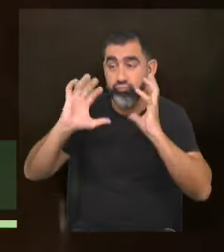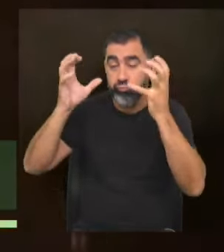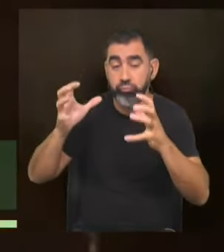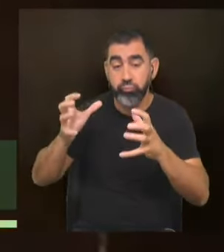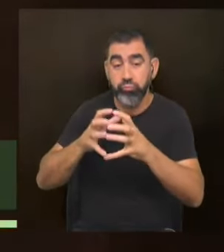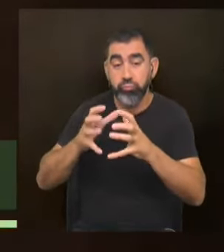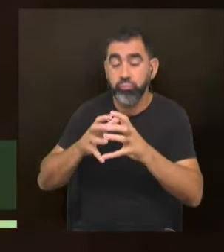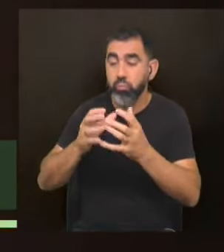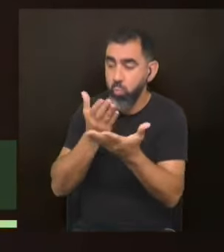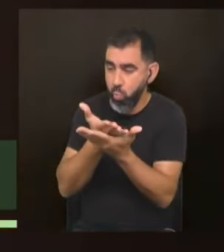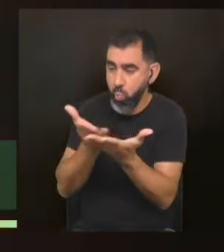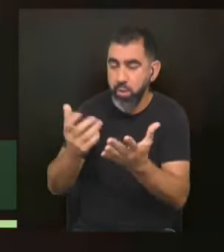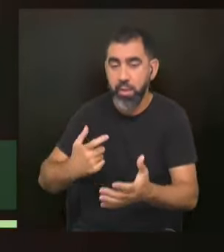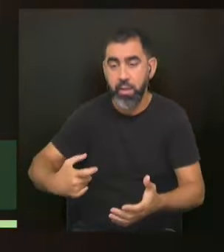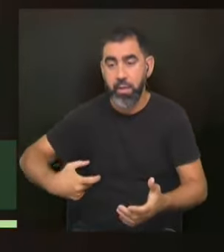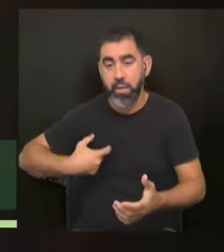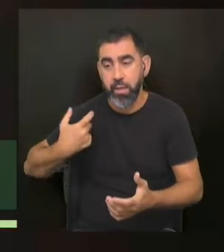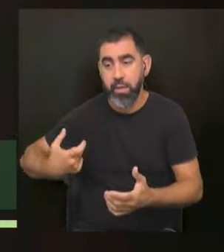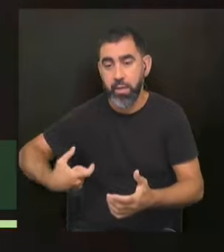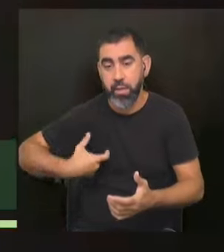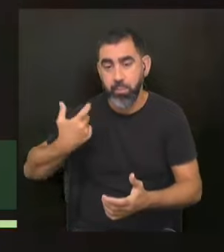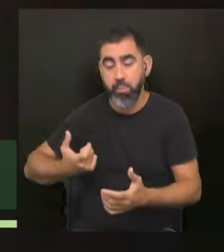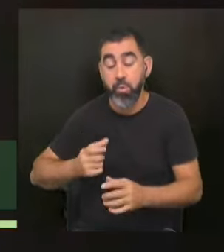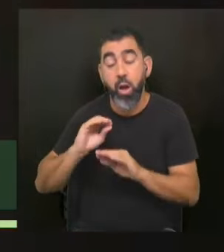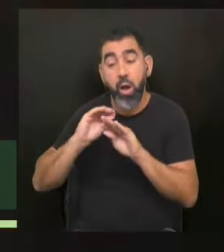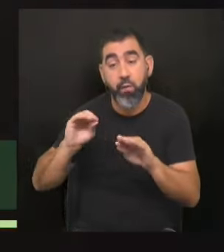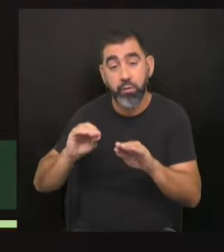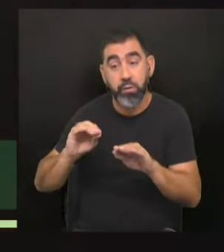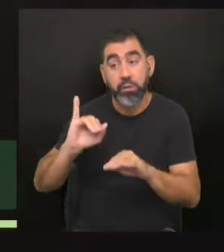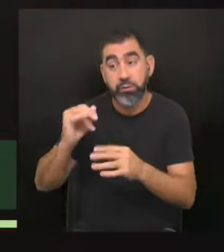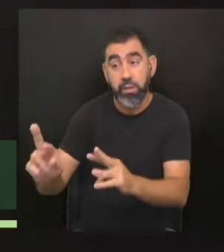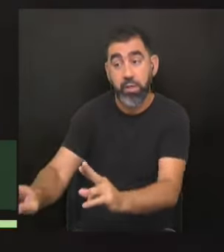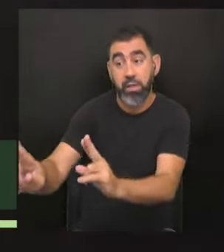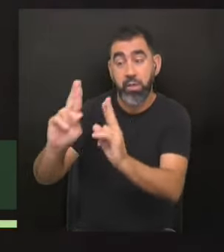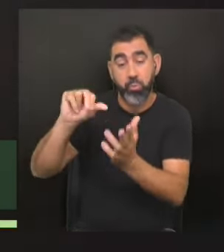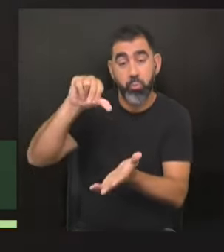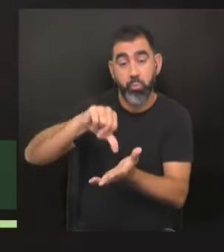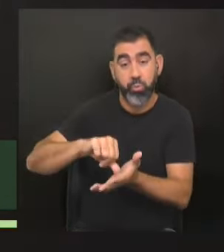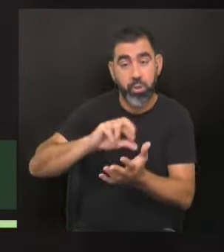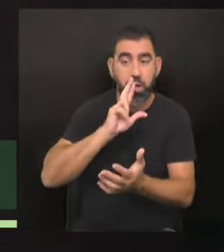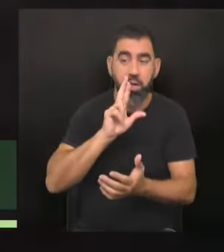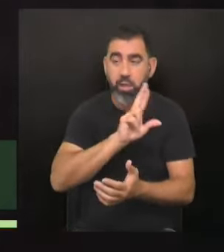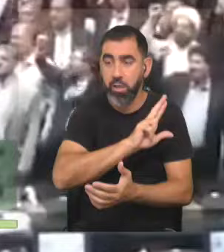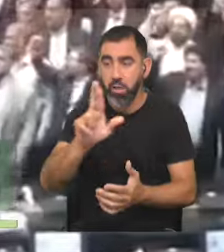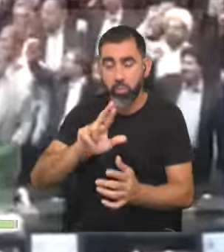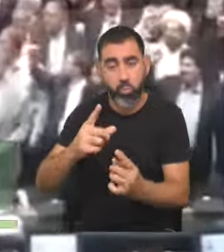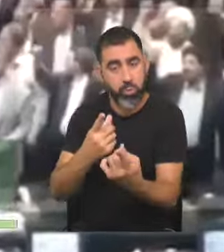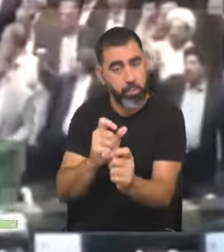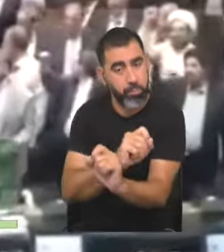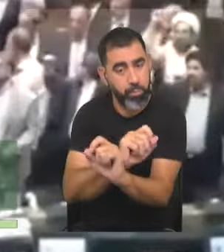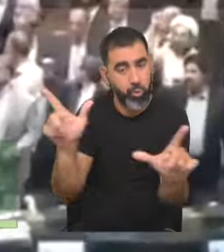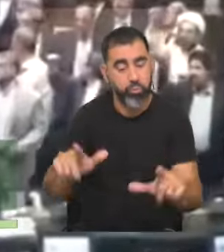dio una lección al enemigo sionista expresó y advirtió de que una de Israel contra Irán tendrá una respuesta más